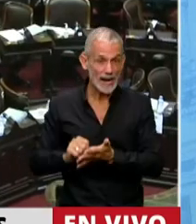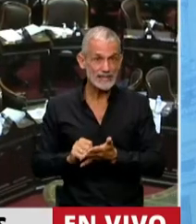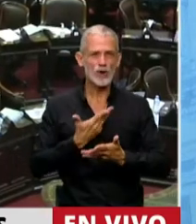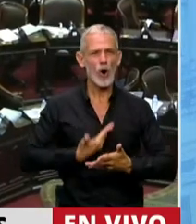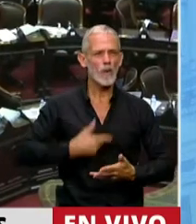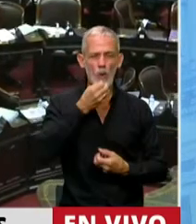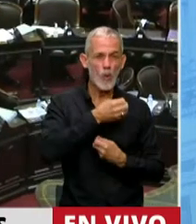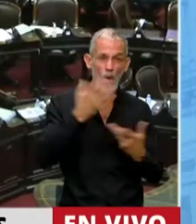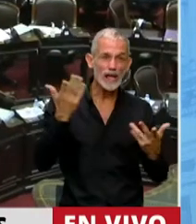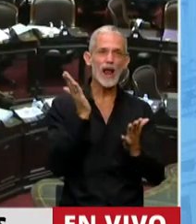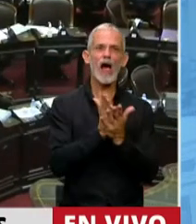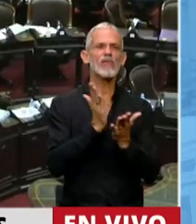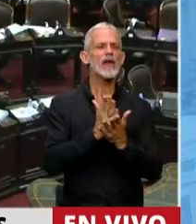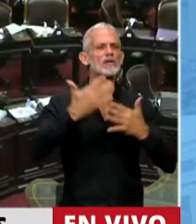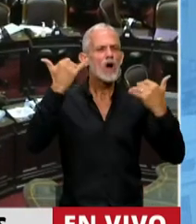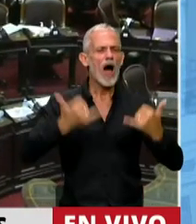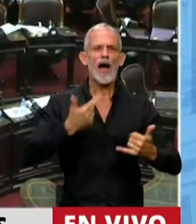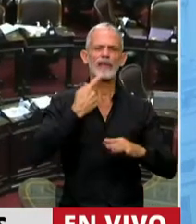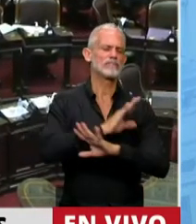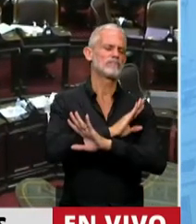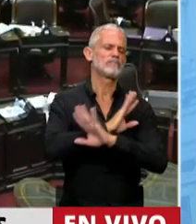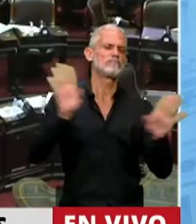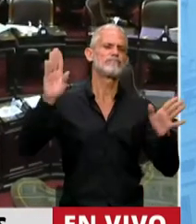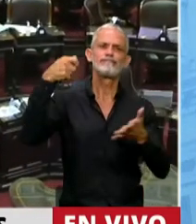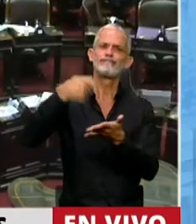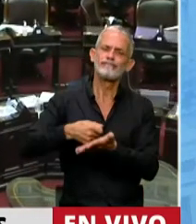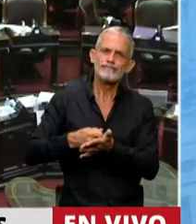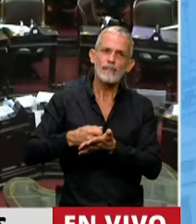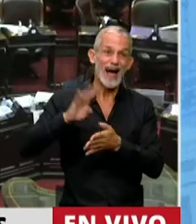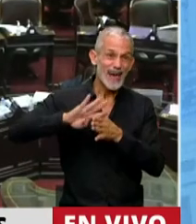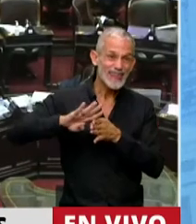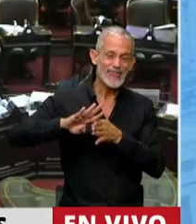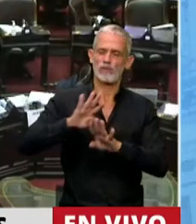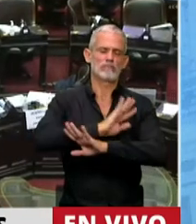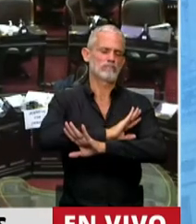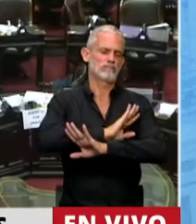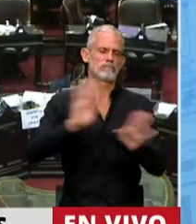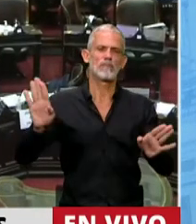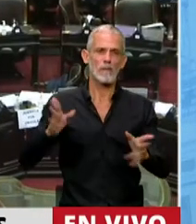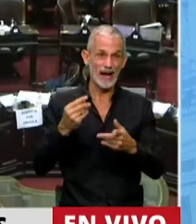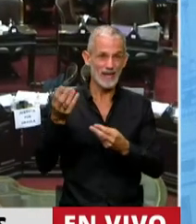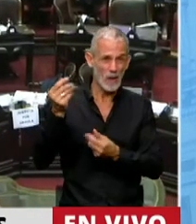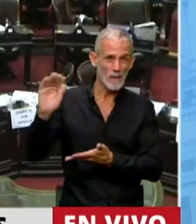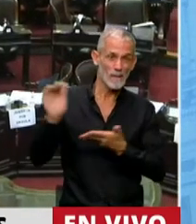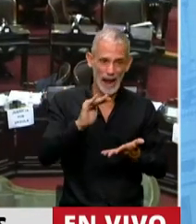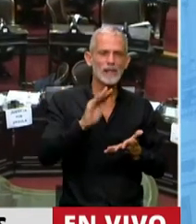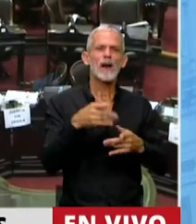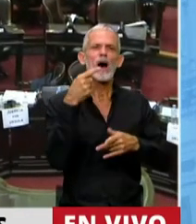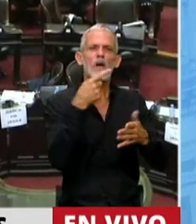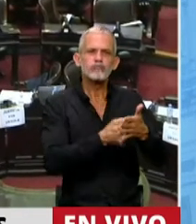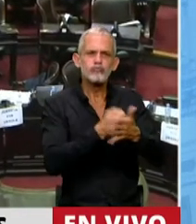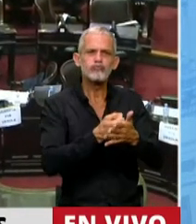cualquier gobierno tiene el derecho soberano a decir que no va a cumplir con los usureros internacionales y que va a usar la plata para